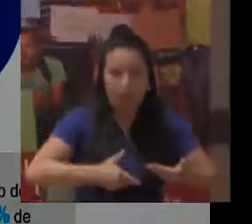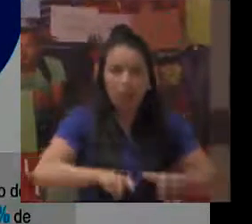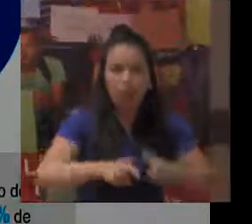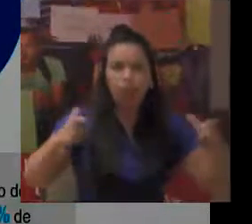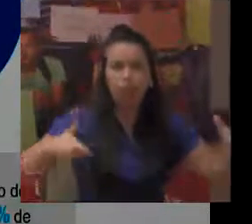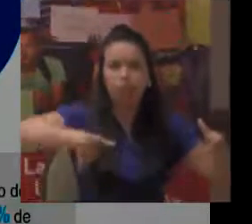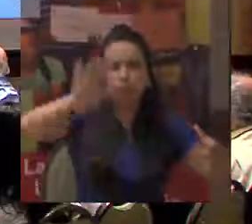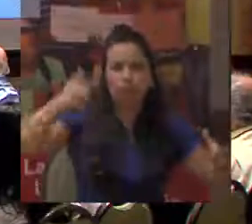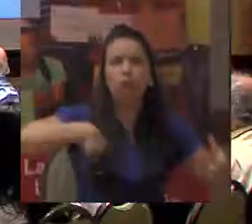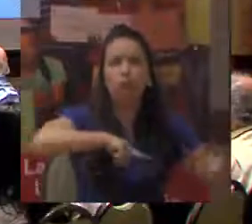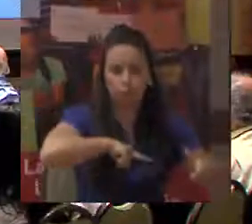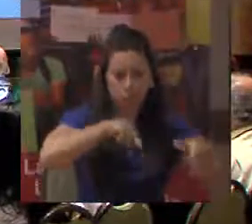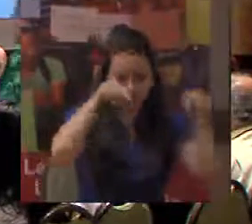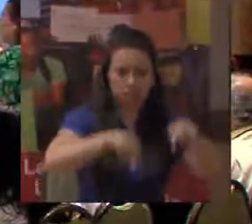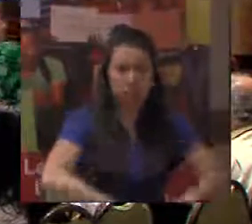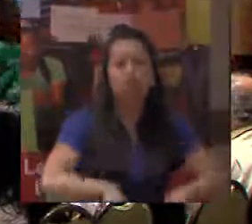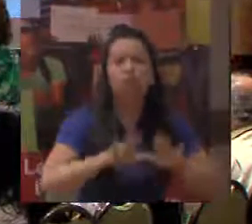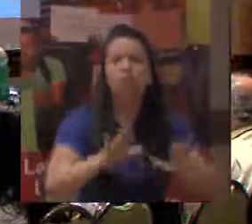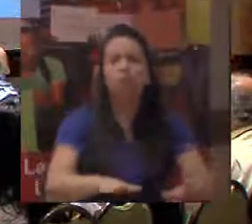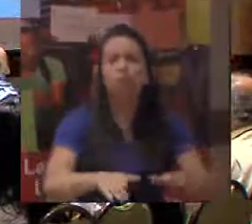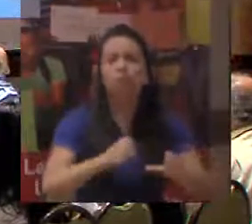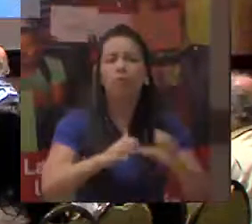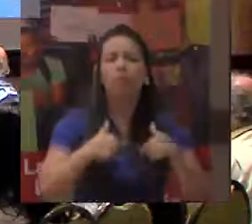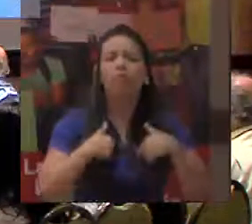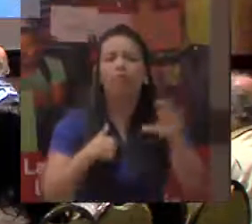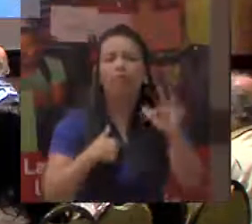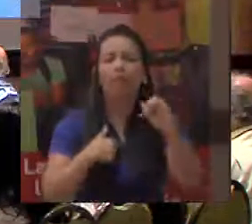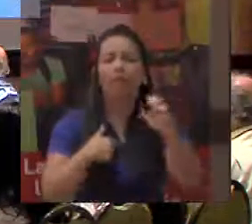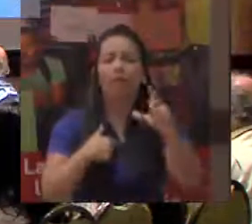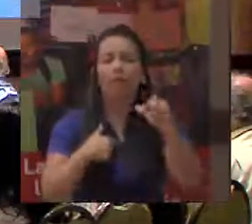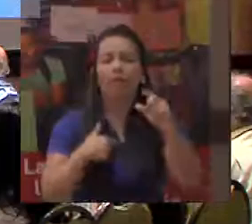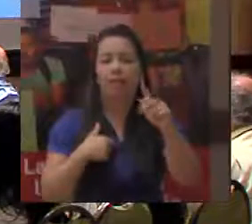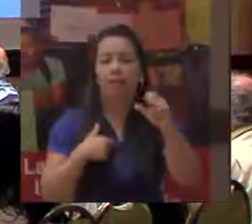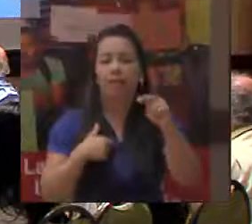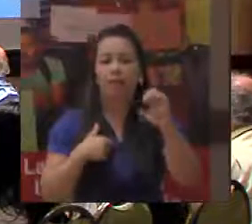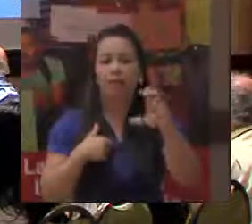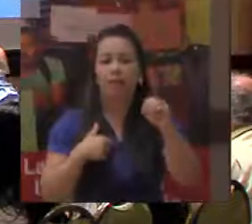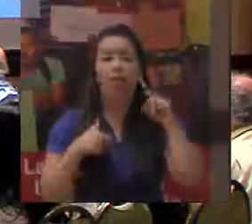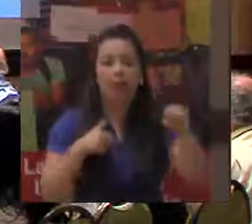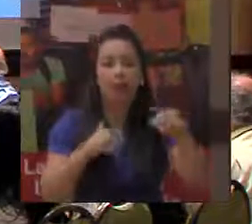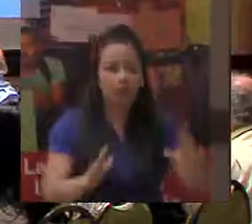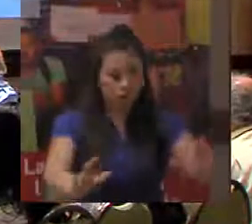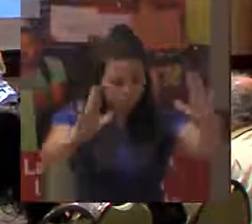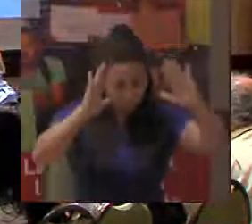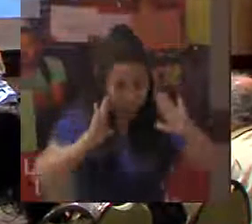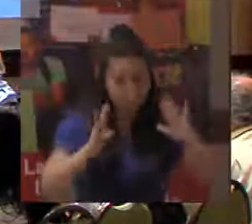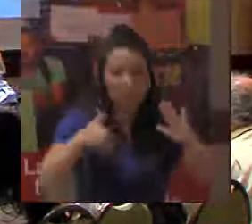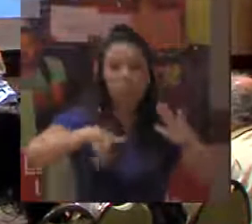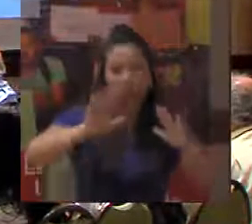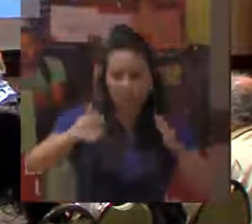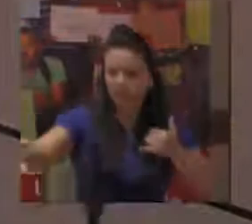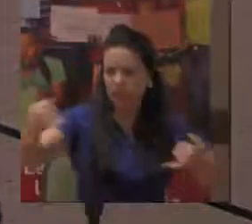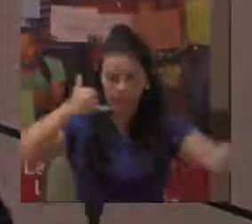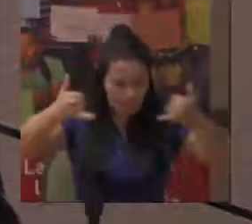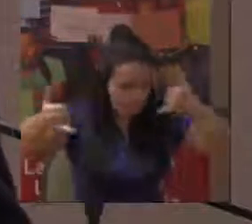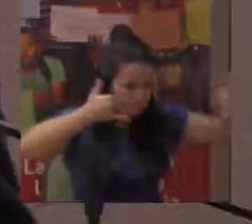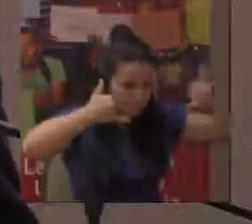de mayor audiencia el canal telefónico dispuesto por la Agencia Colombiana para la Reintegración a través de su call center y del